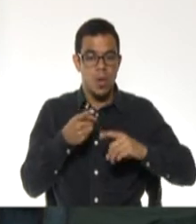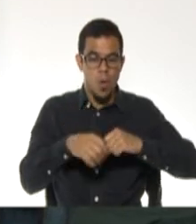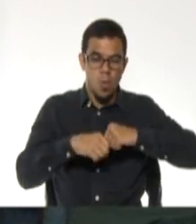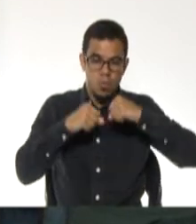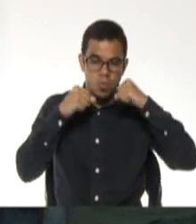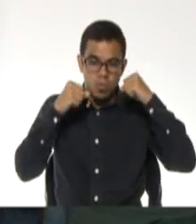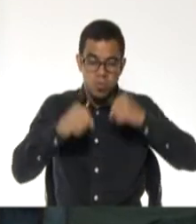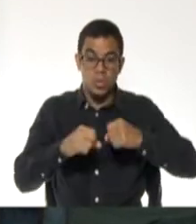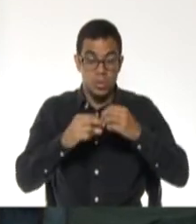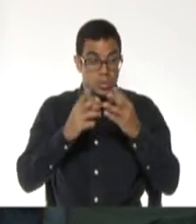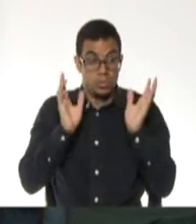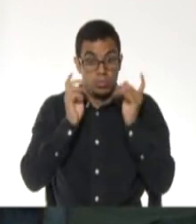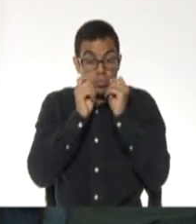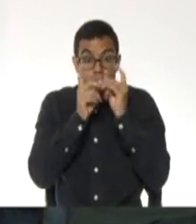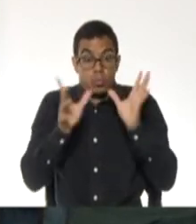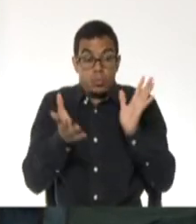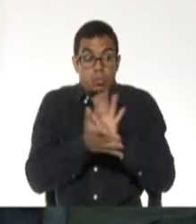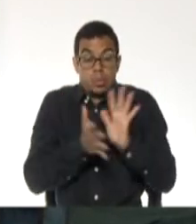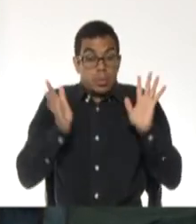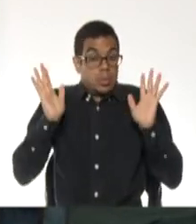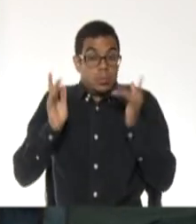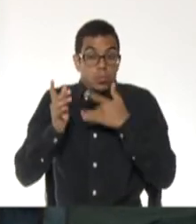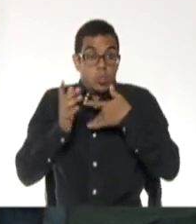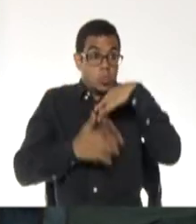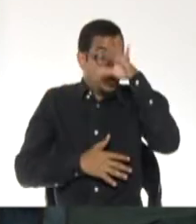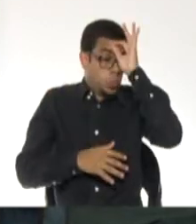y muy repentina